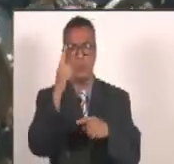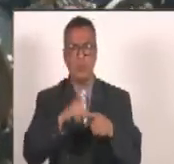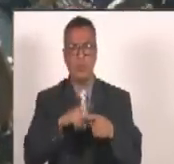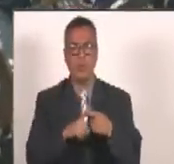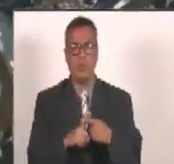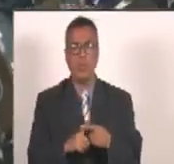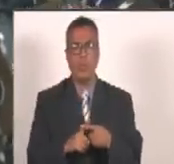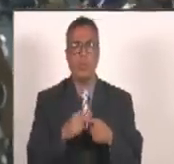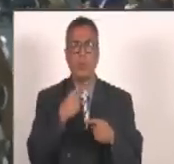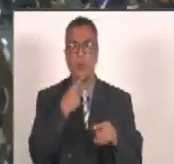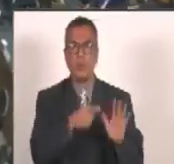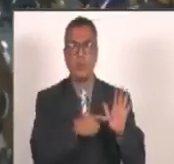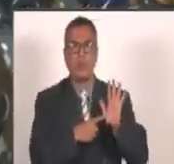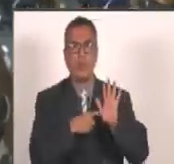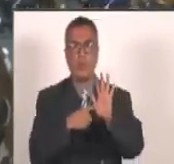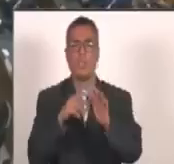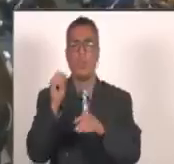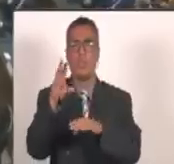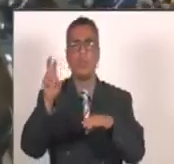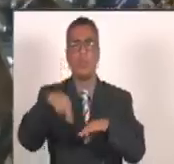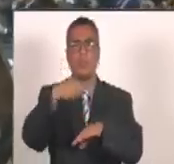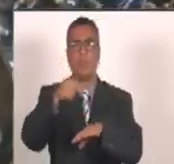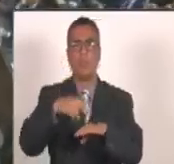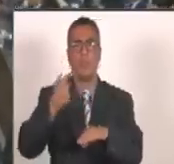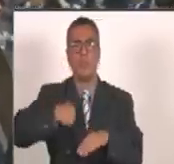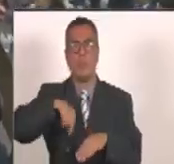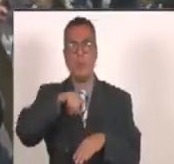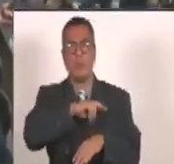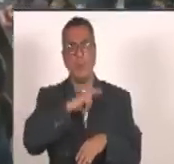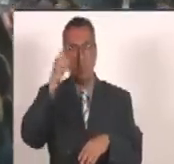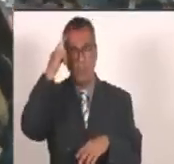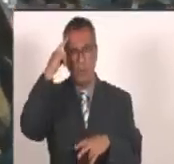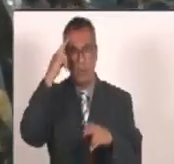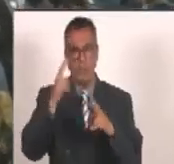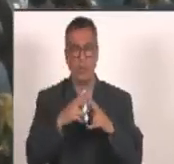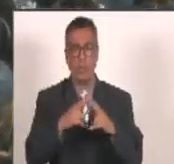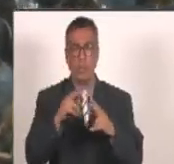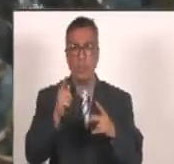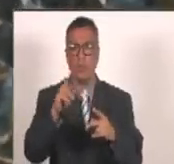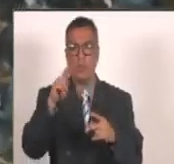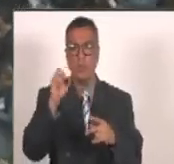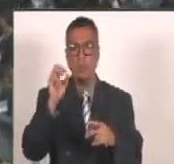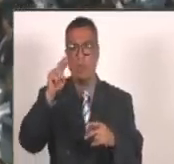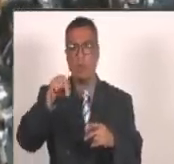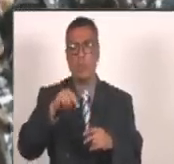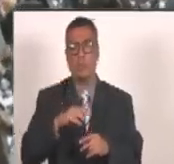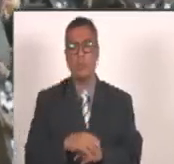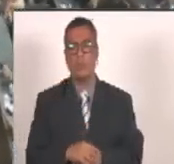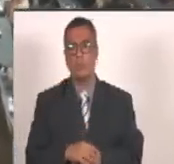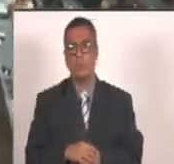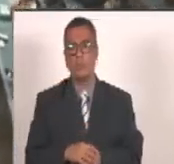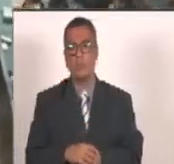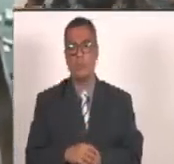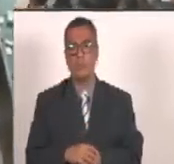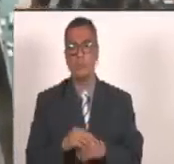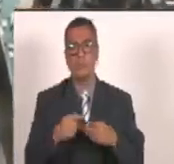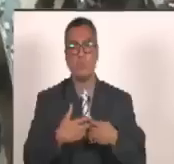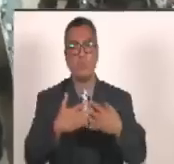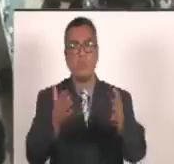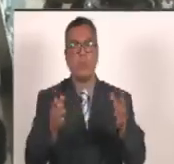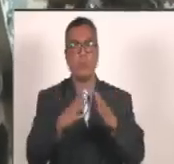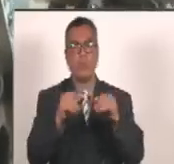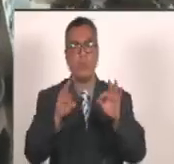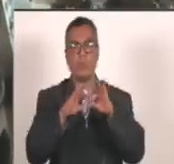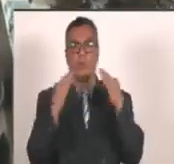primero, expresar desde esta Asamblea Nacional nuestro reconocimiento al dramaturgo Román Chalbó Quintero, extendiendo a